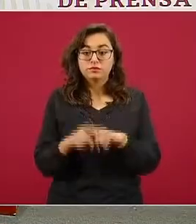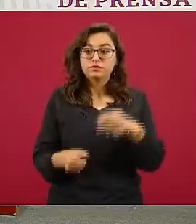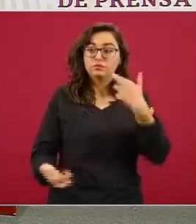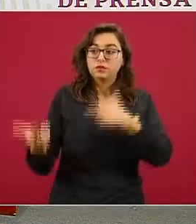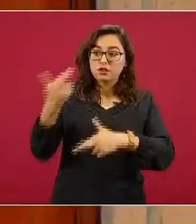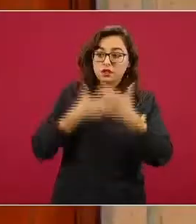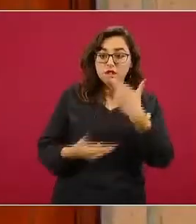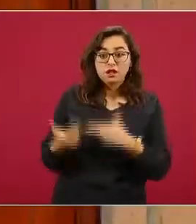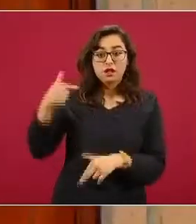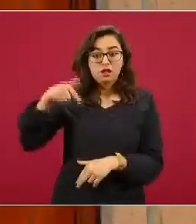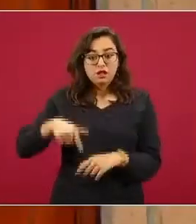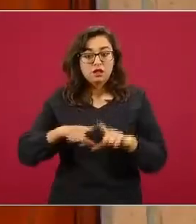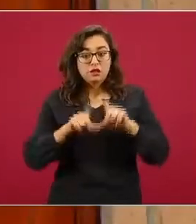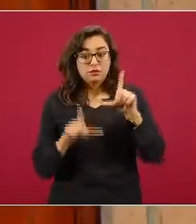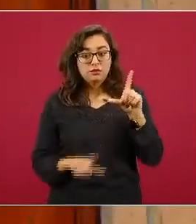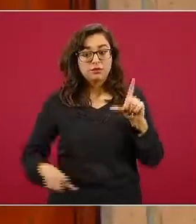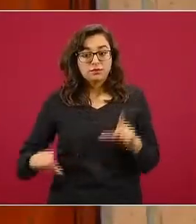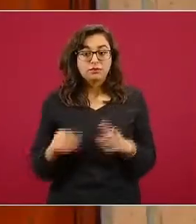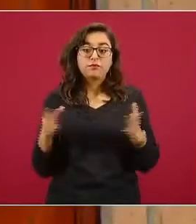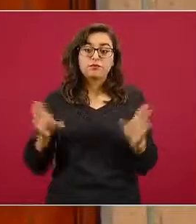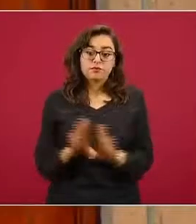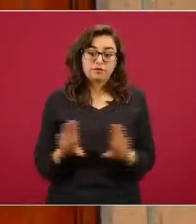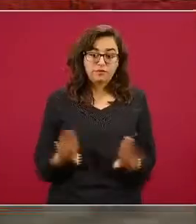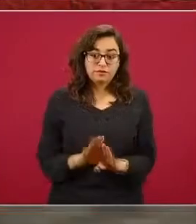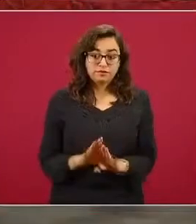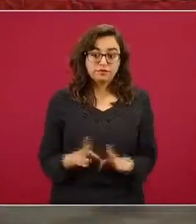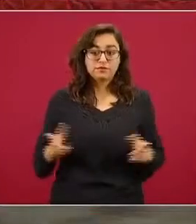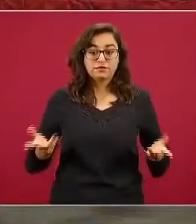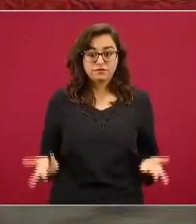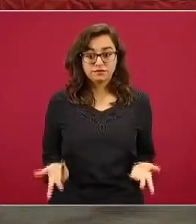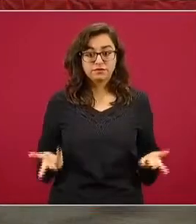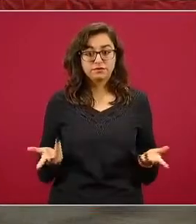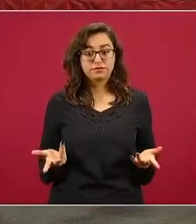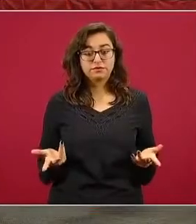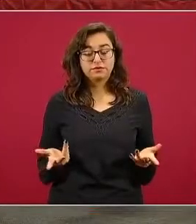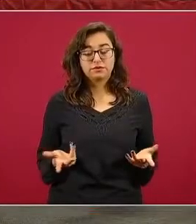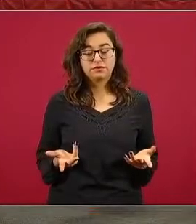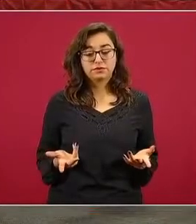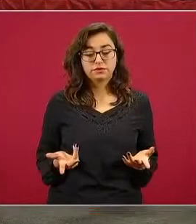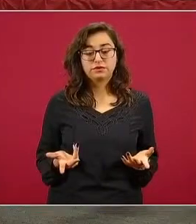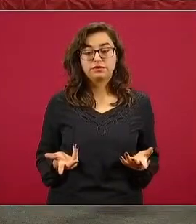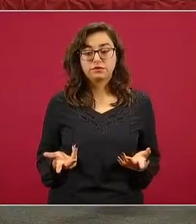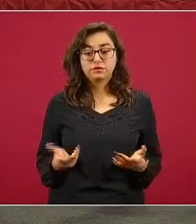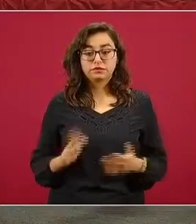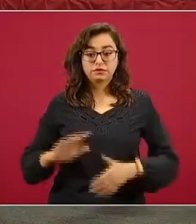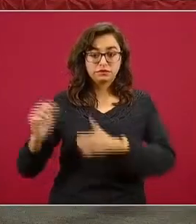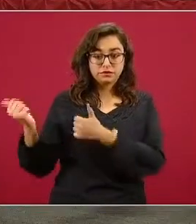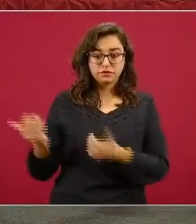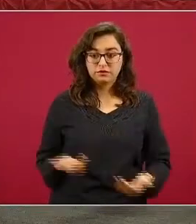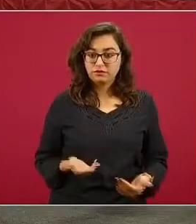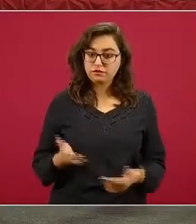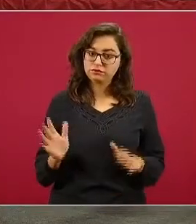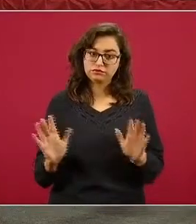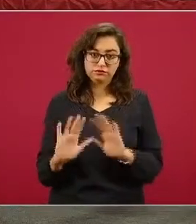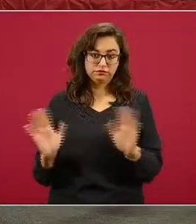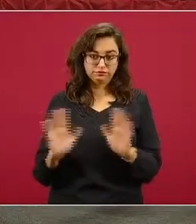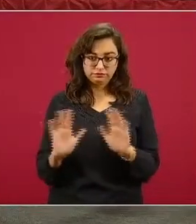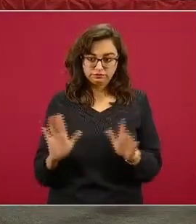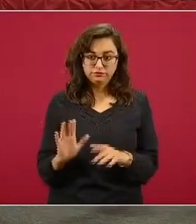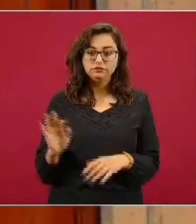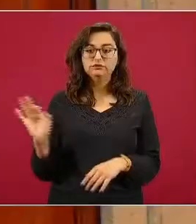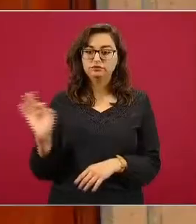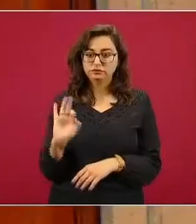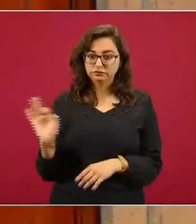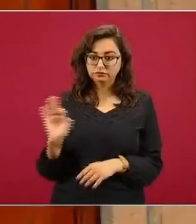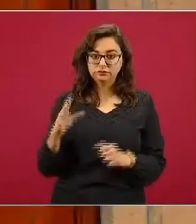regresar del viaje para en su momento convertirnos no solamente en un caso importado, sino más bien también en un caso que podría